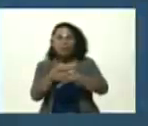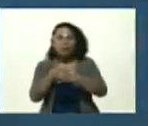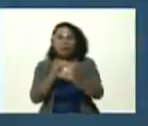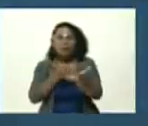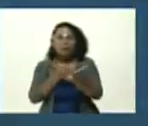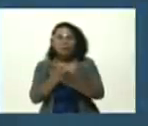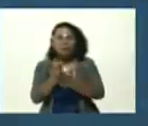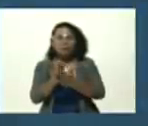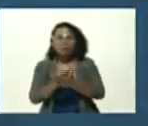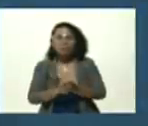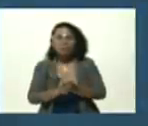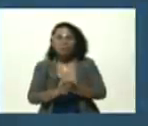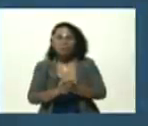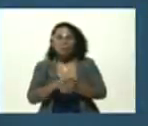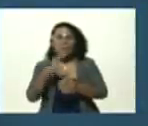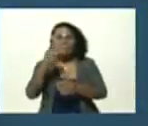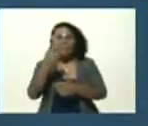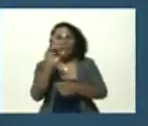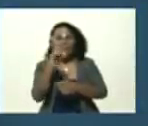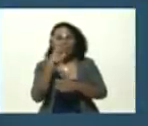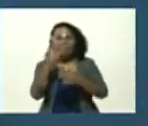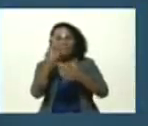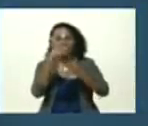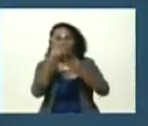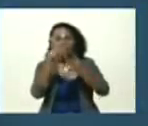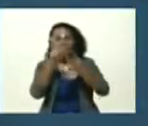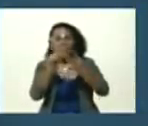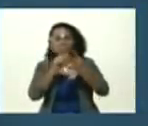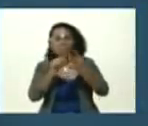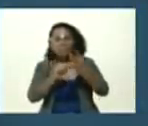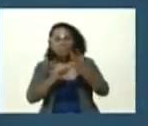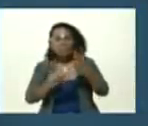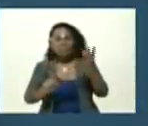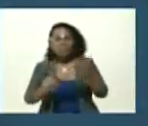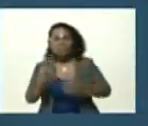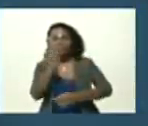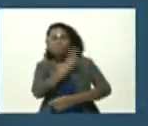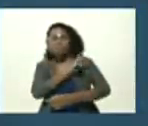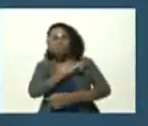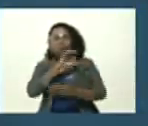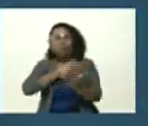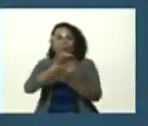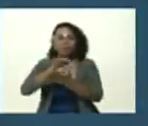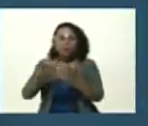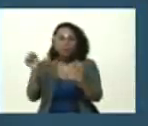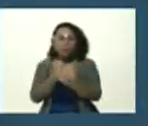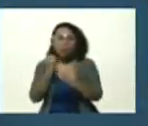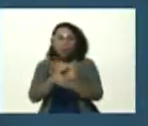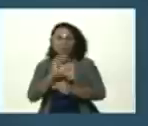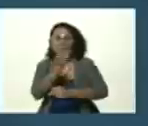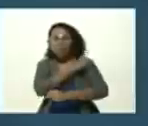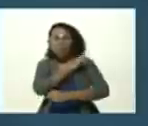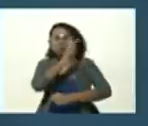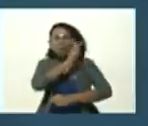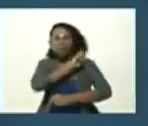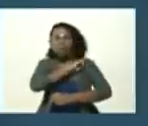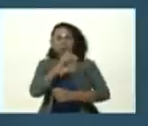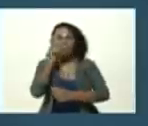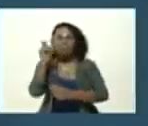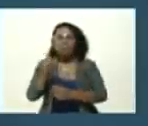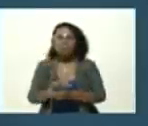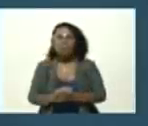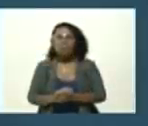Tellería, Paredes, Hipólito Abreu, al comandante estratégico operacional, general en jefe,